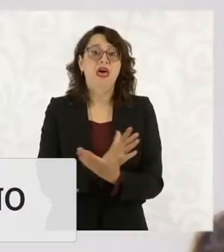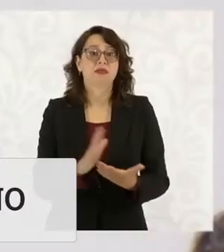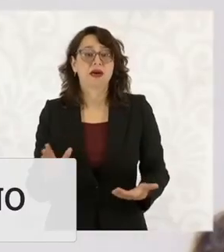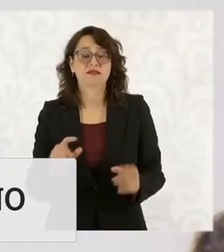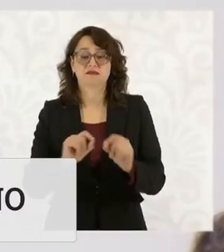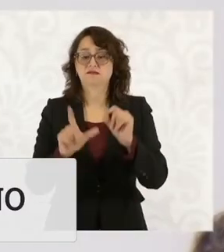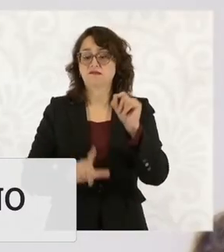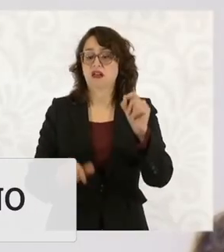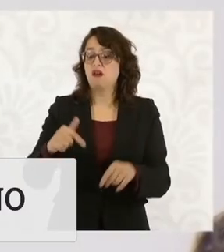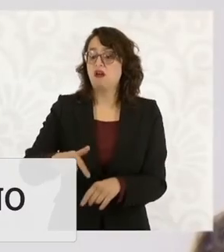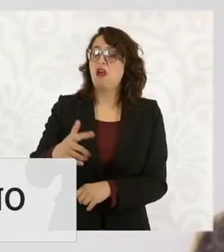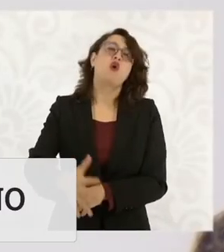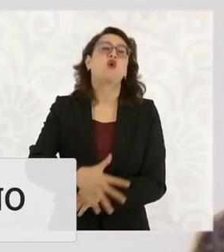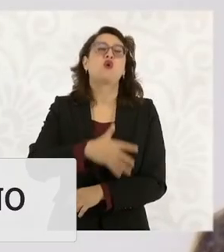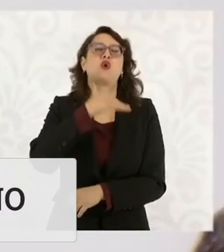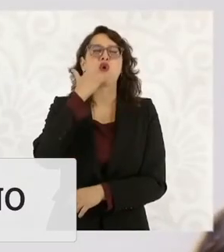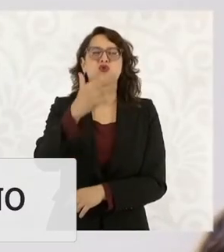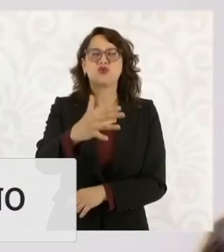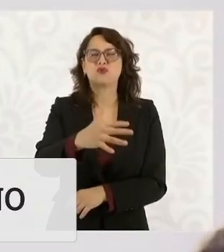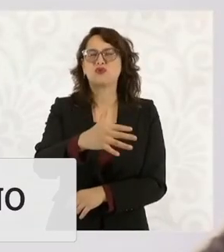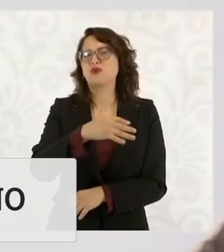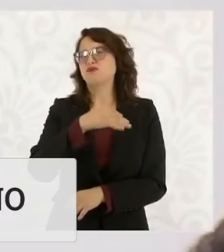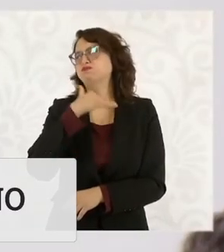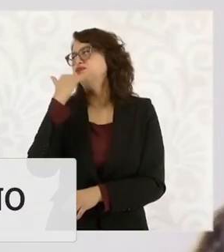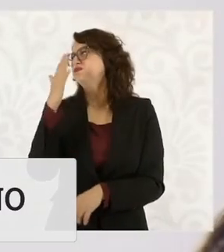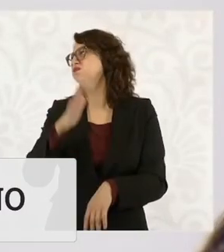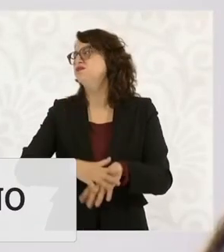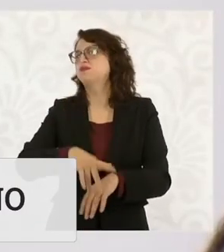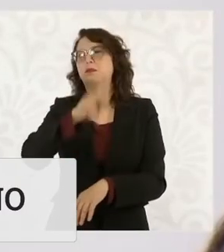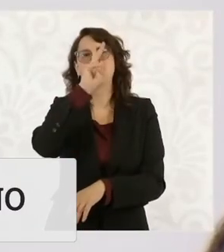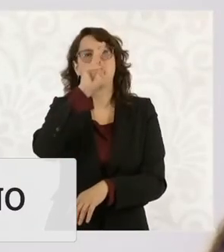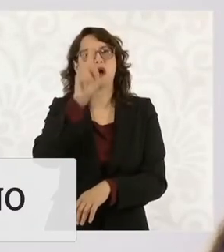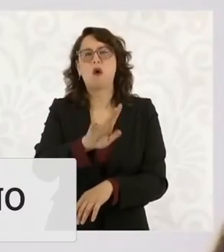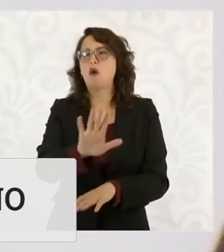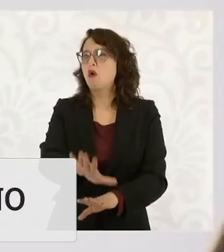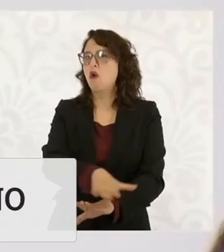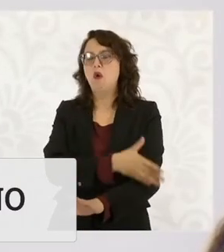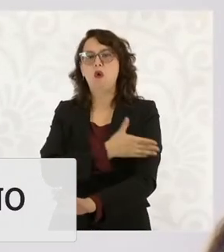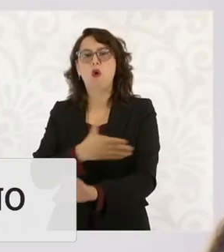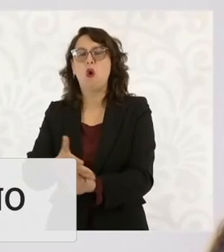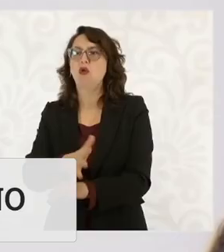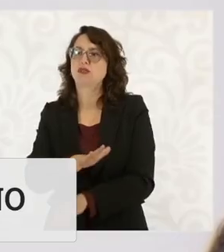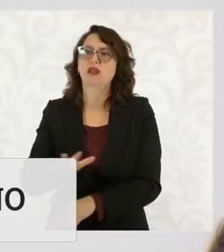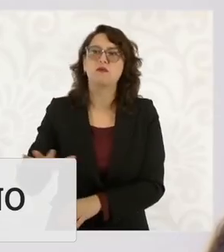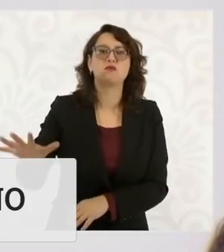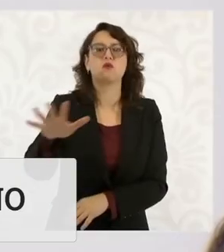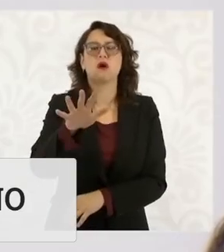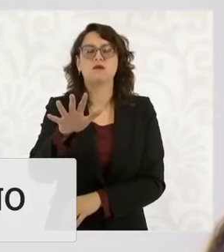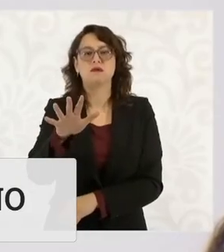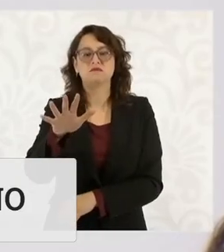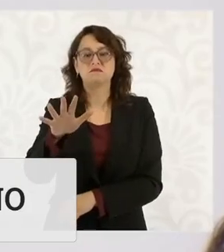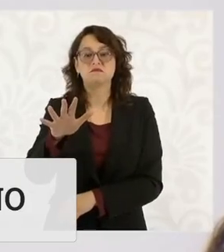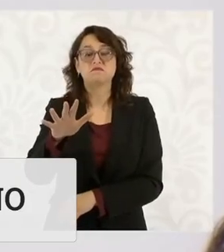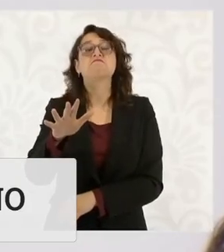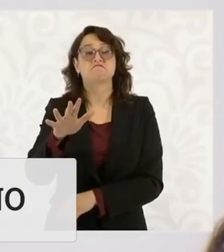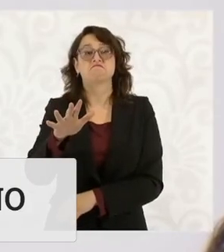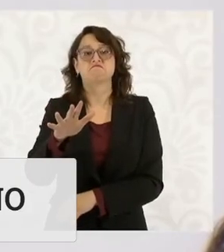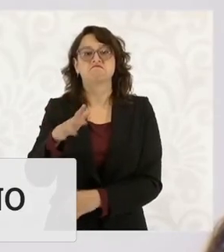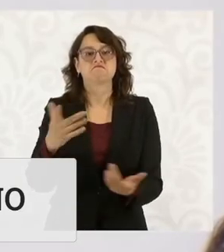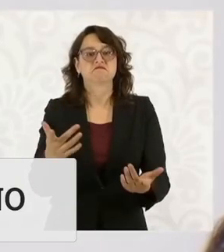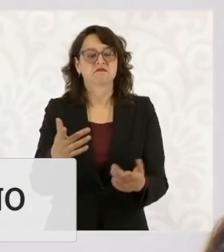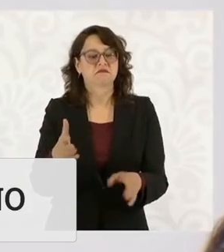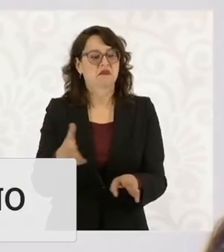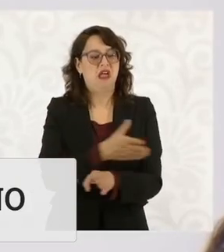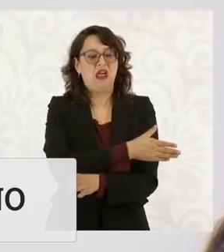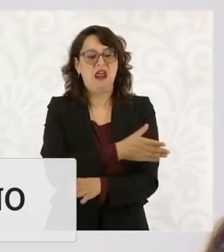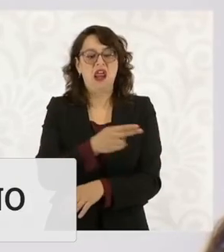durante demasiados años el bienestar del pueblo. La lección más importante de aquel modelo económico es